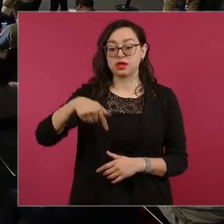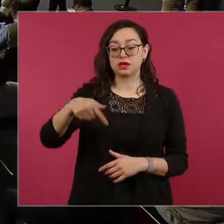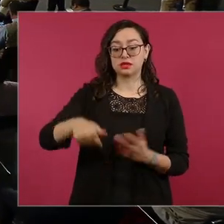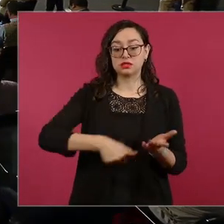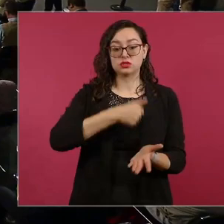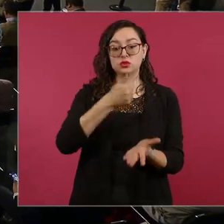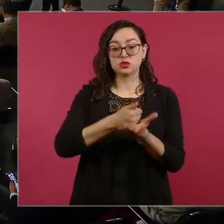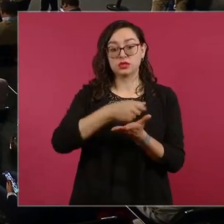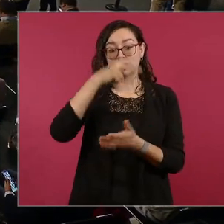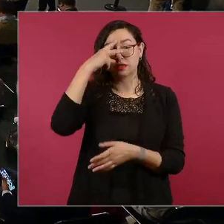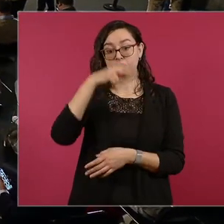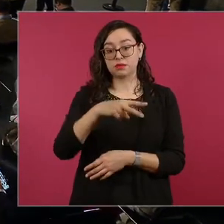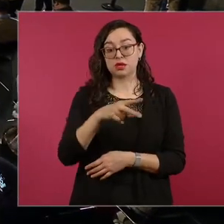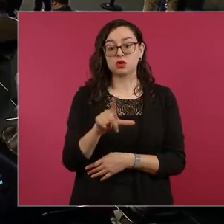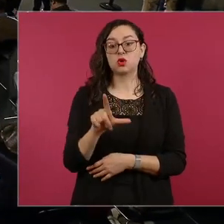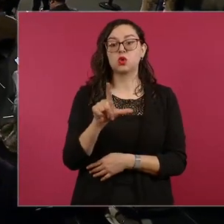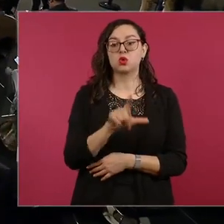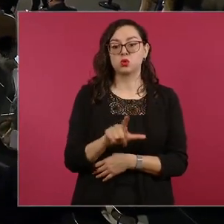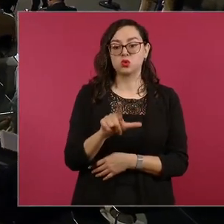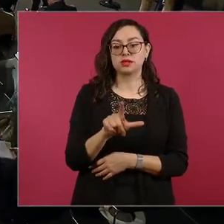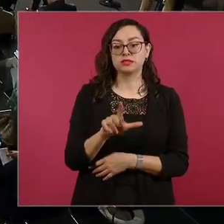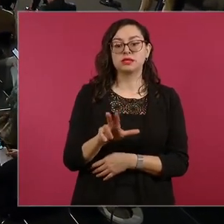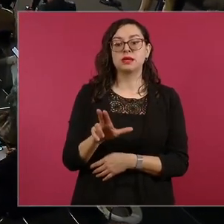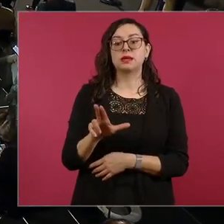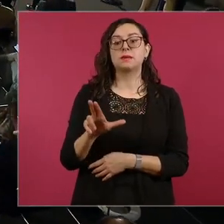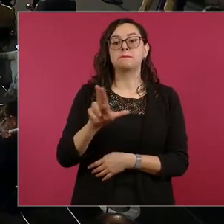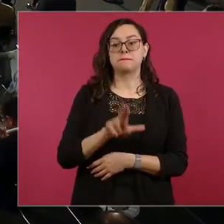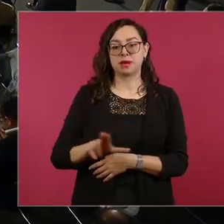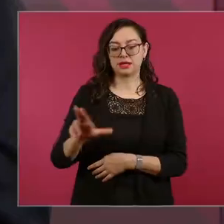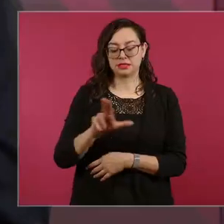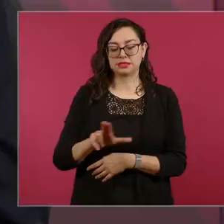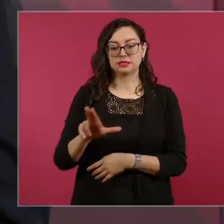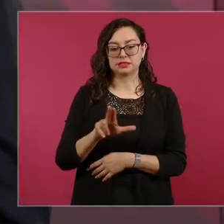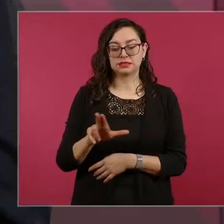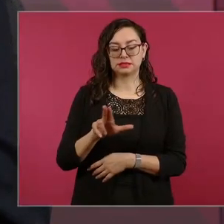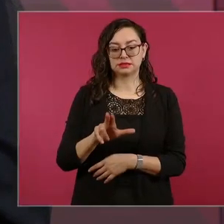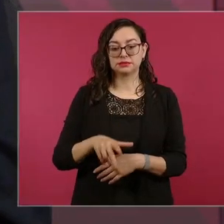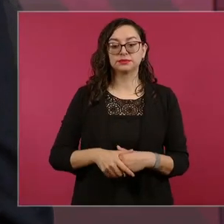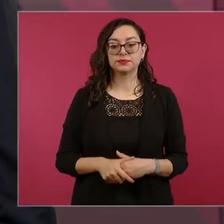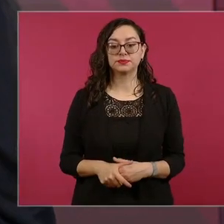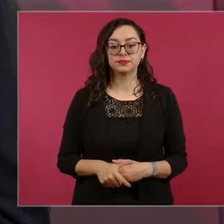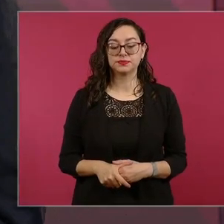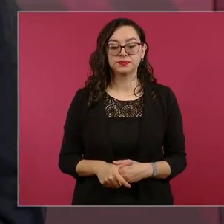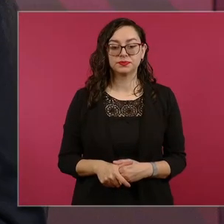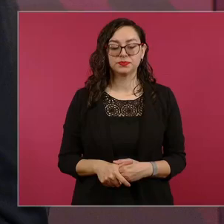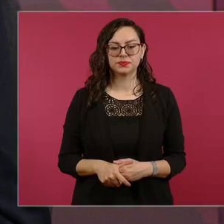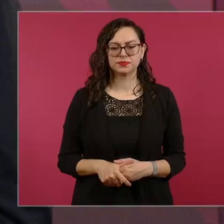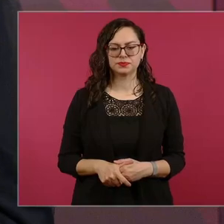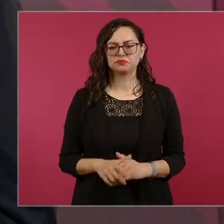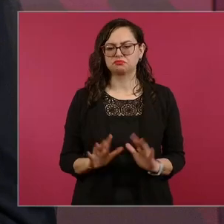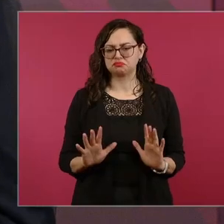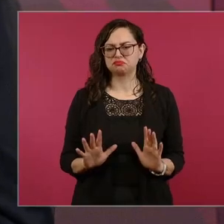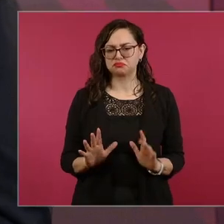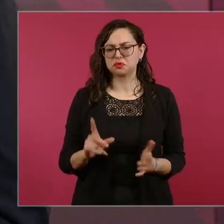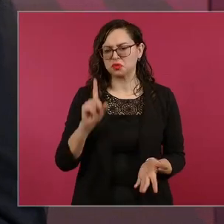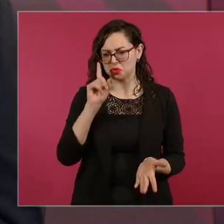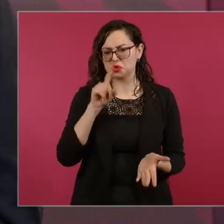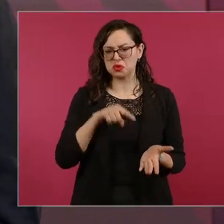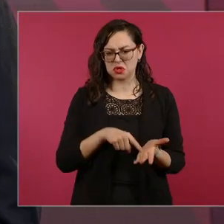con el general. Sí, creo que en dos o tres días